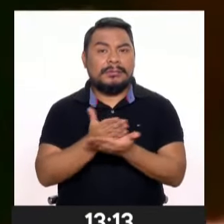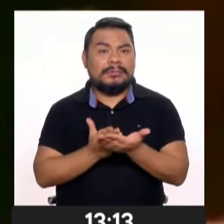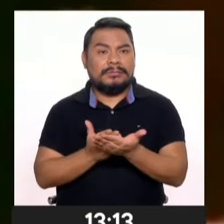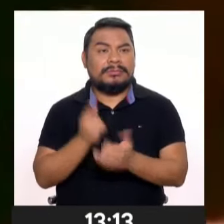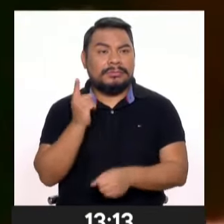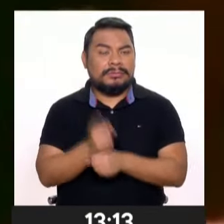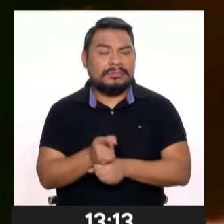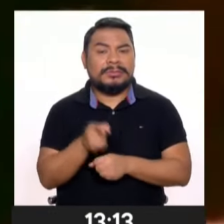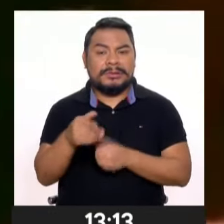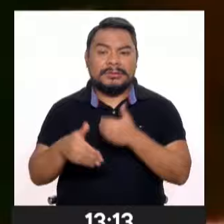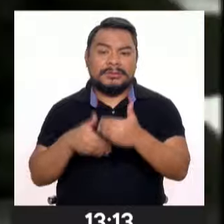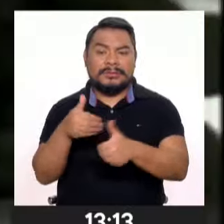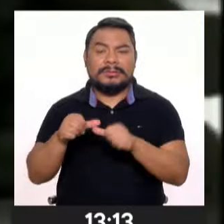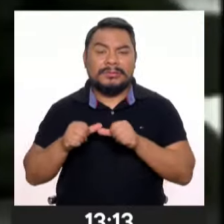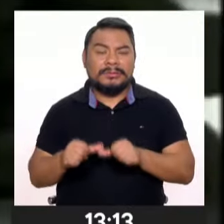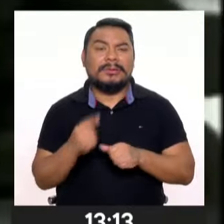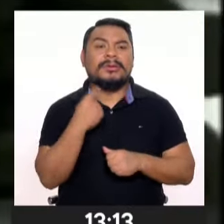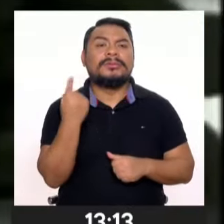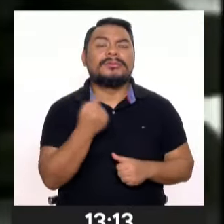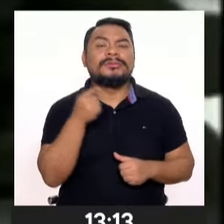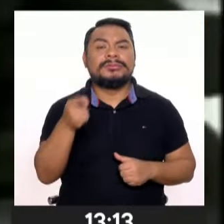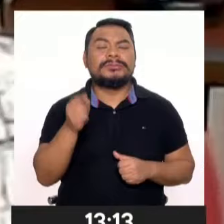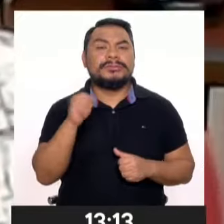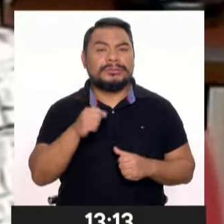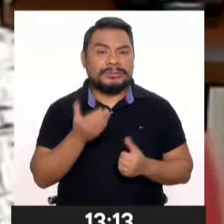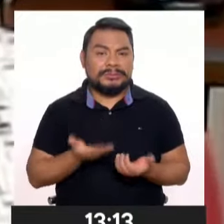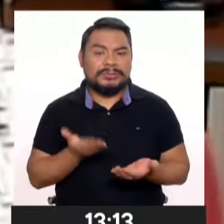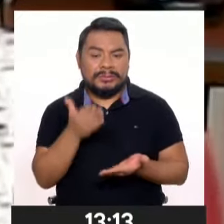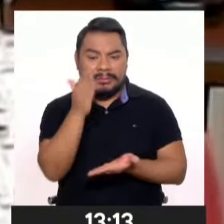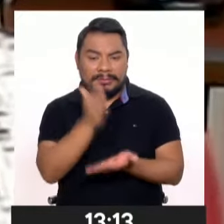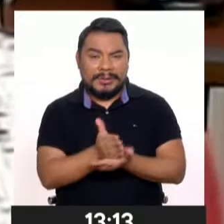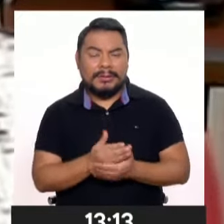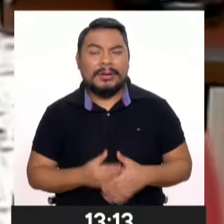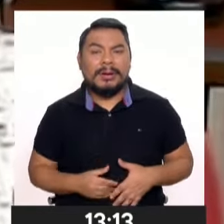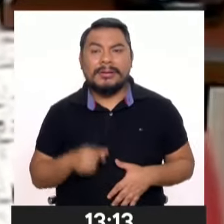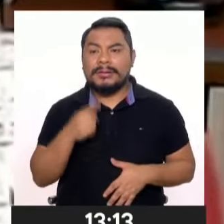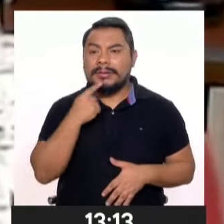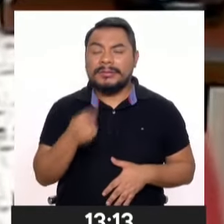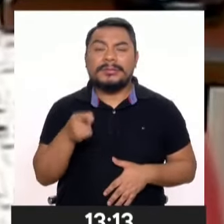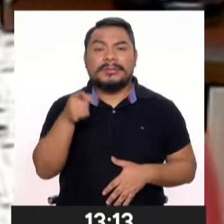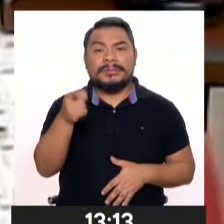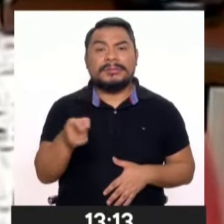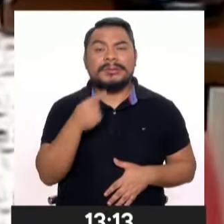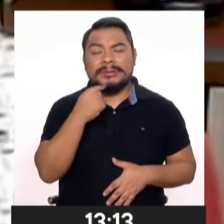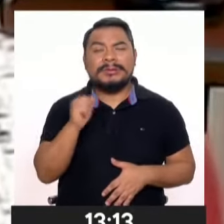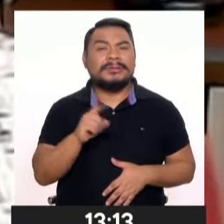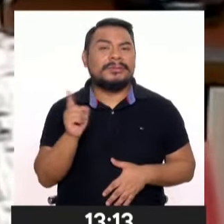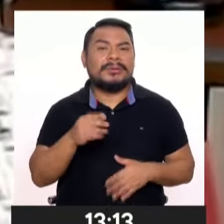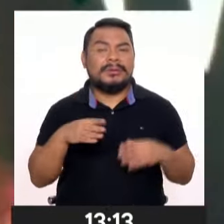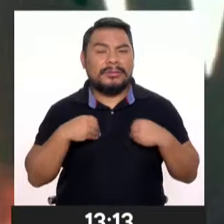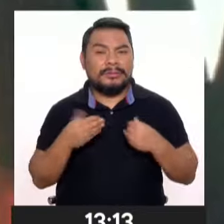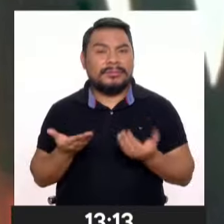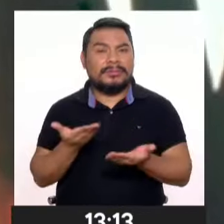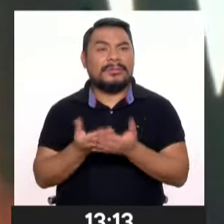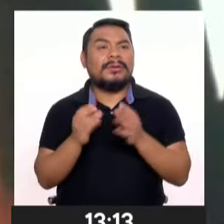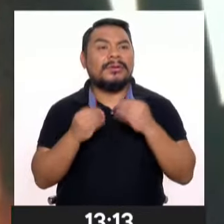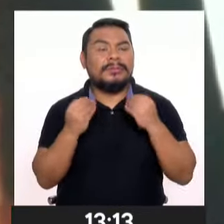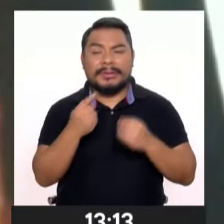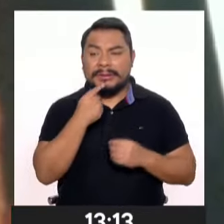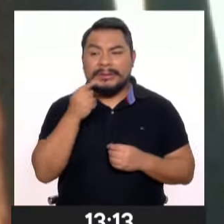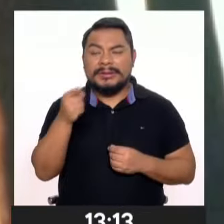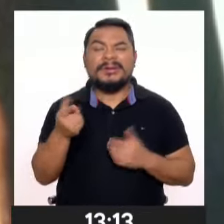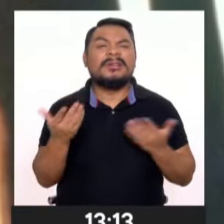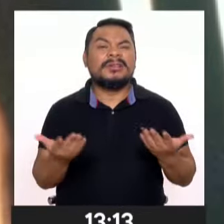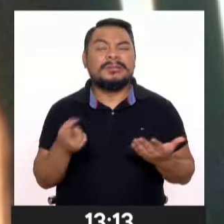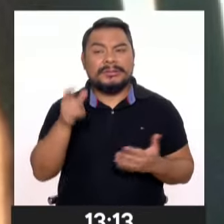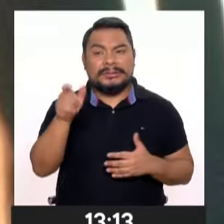lo que el proceso seguiría pero solo en base a lo admitido en otro momento Muñoz cuestionó que se haya emitido esta medida pues señaló